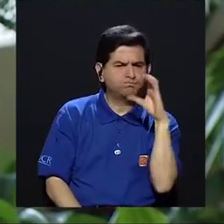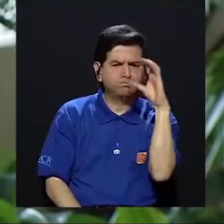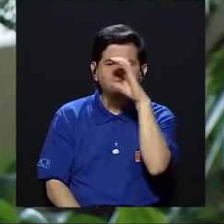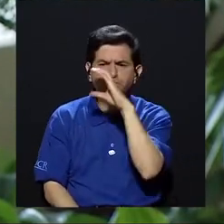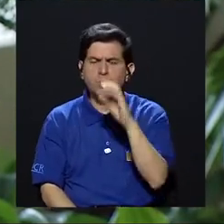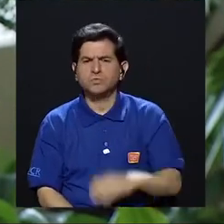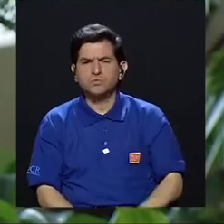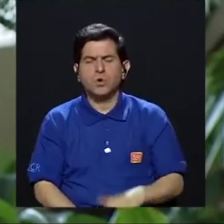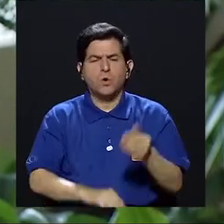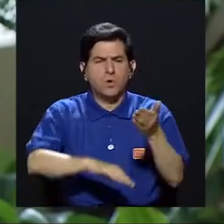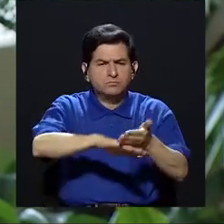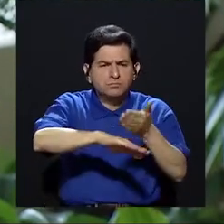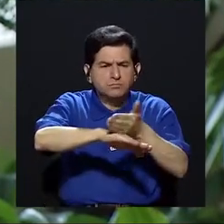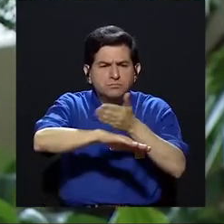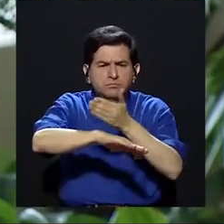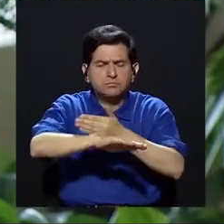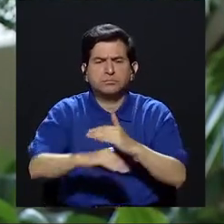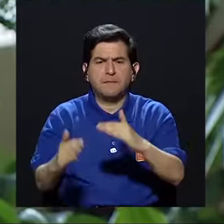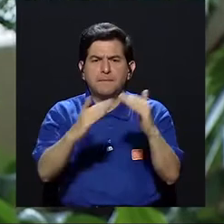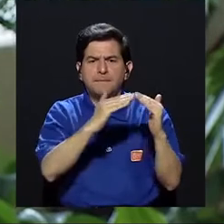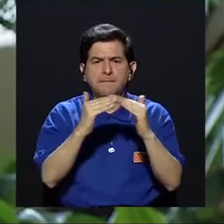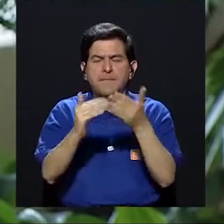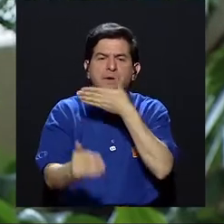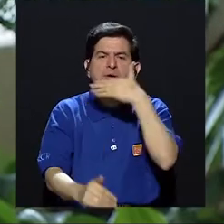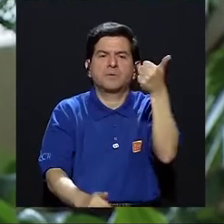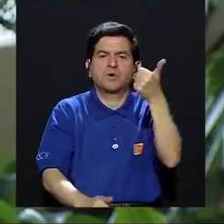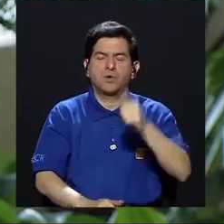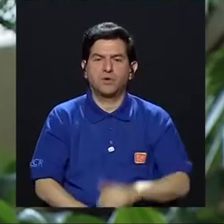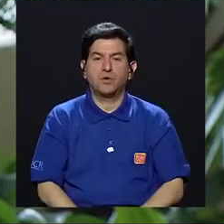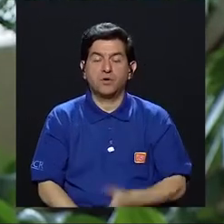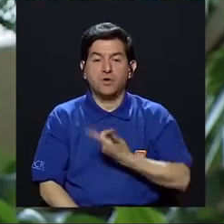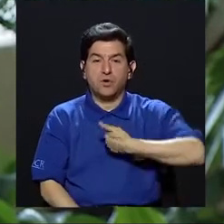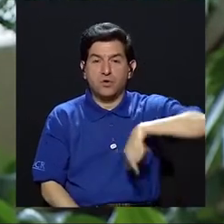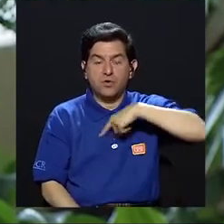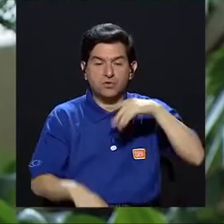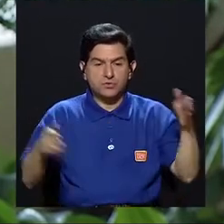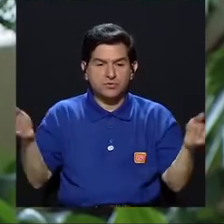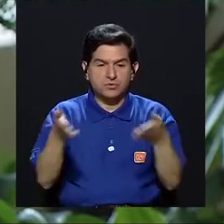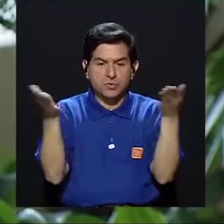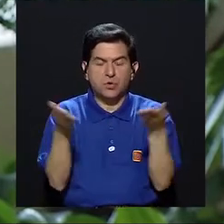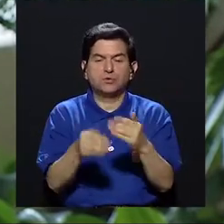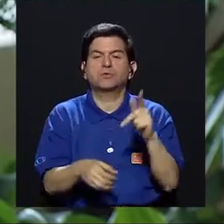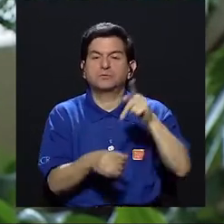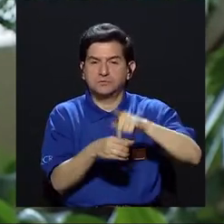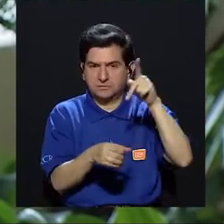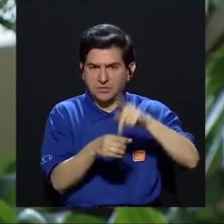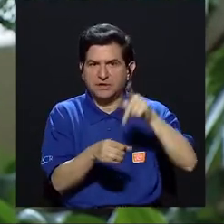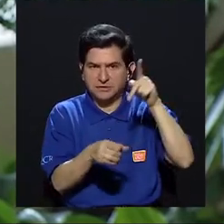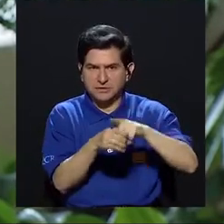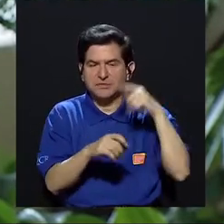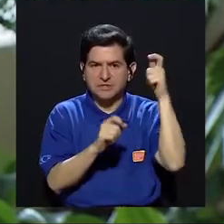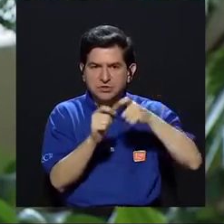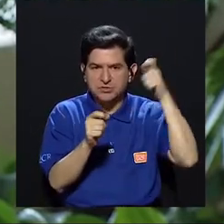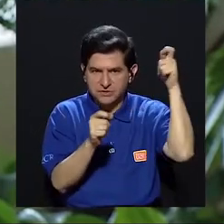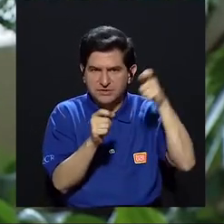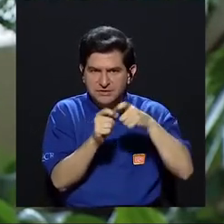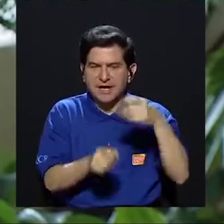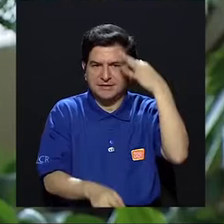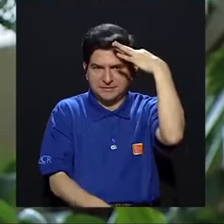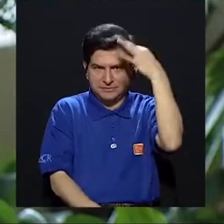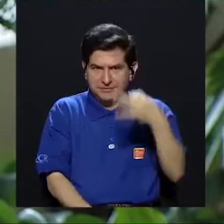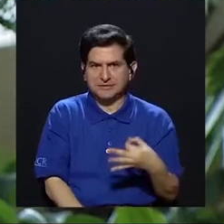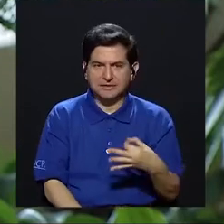buscar que poco a poco ese barrio vaya mejorando. Nosotros promovemos la participación justamente